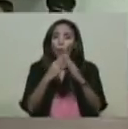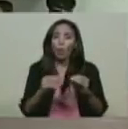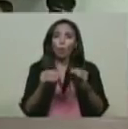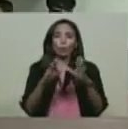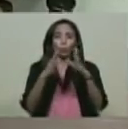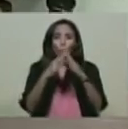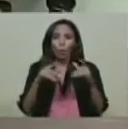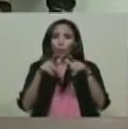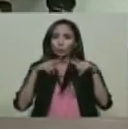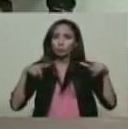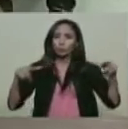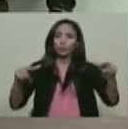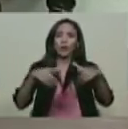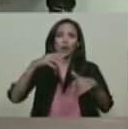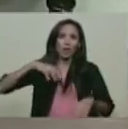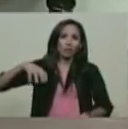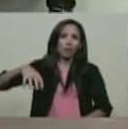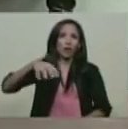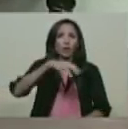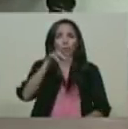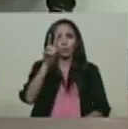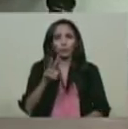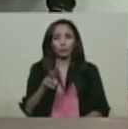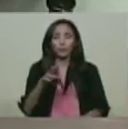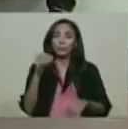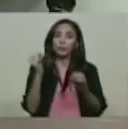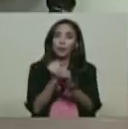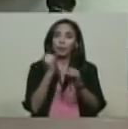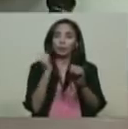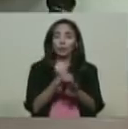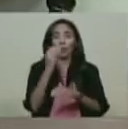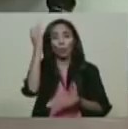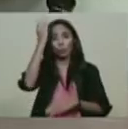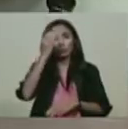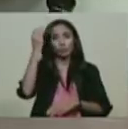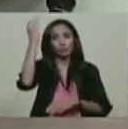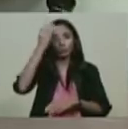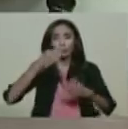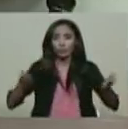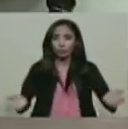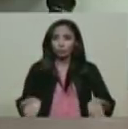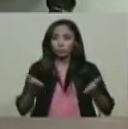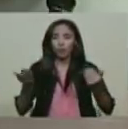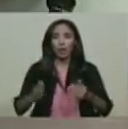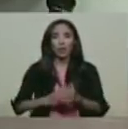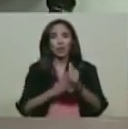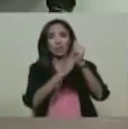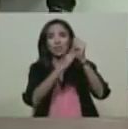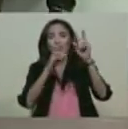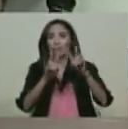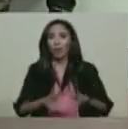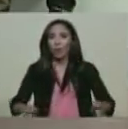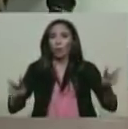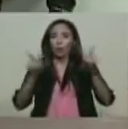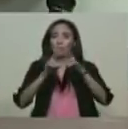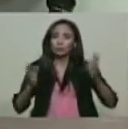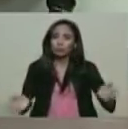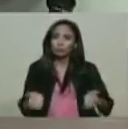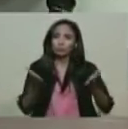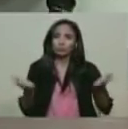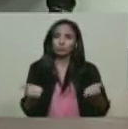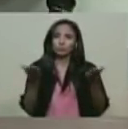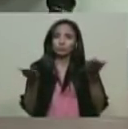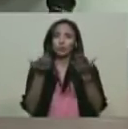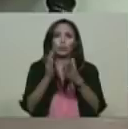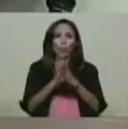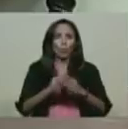país, ministro de Alimentación. La labor nuestra tiene que ser crear conciencia, liderazgo, valores en las familias de los CLAP, en